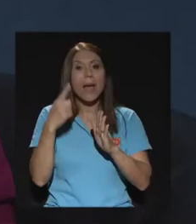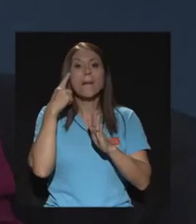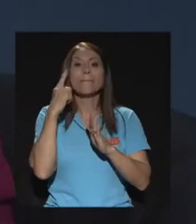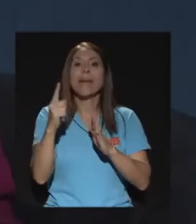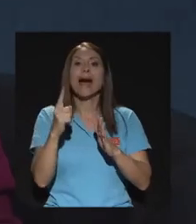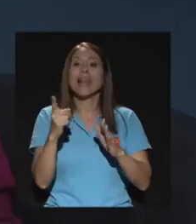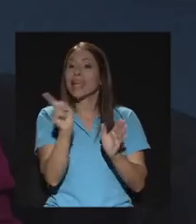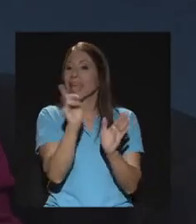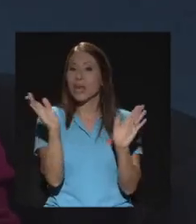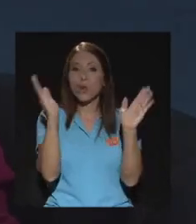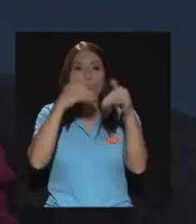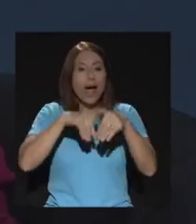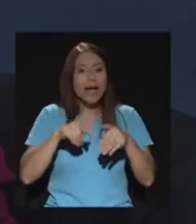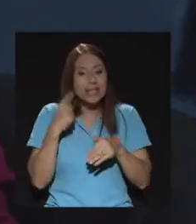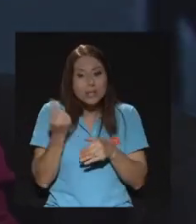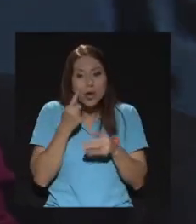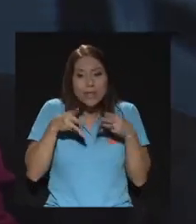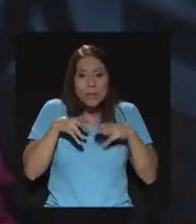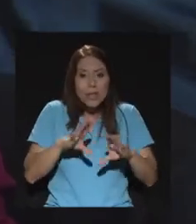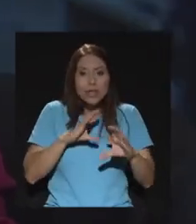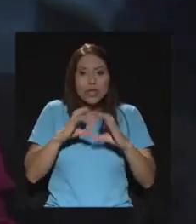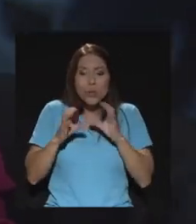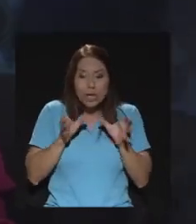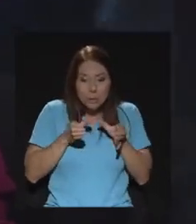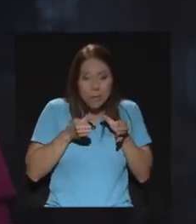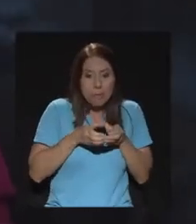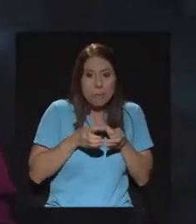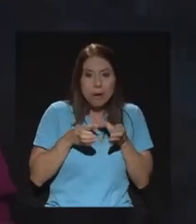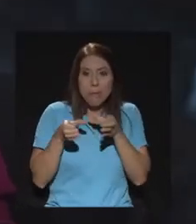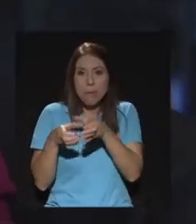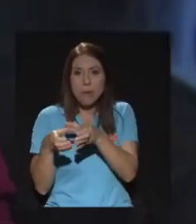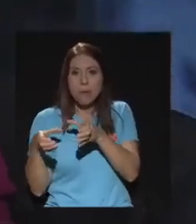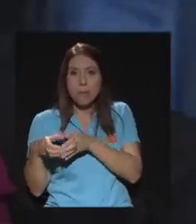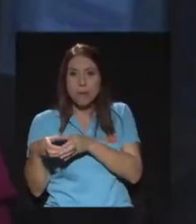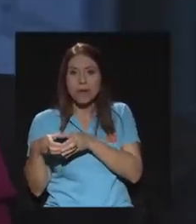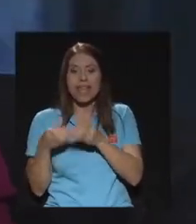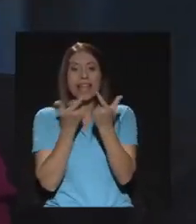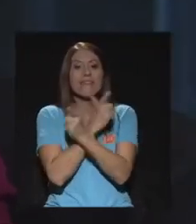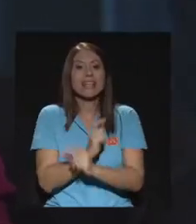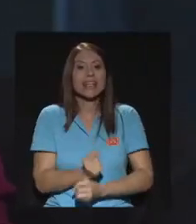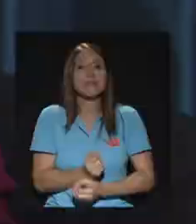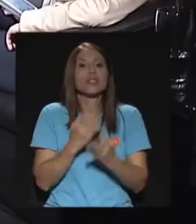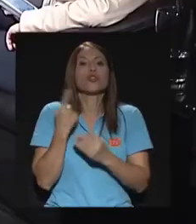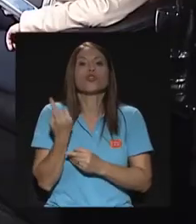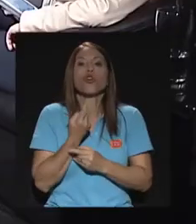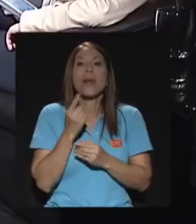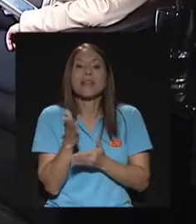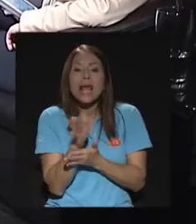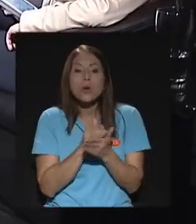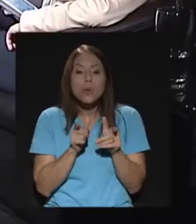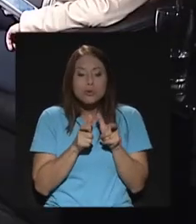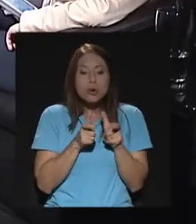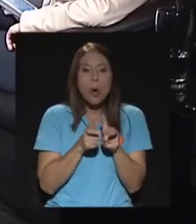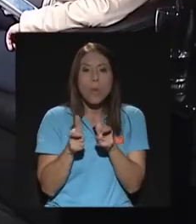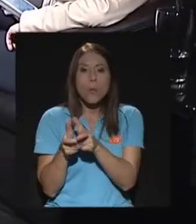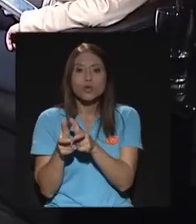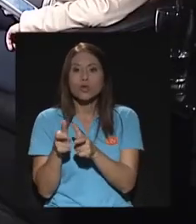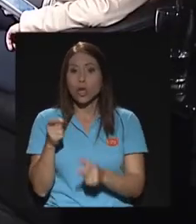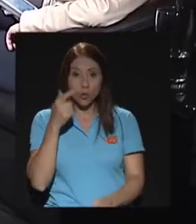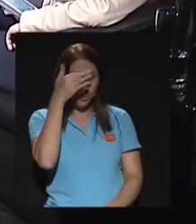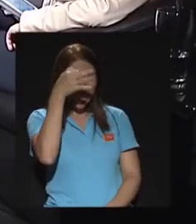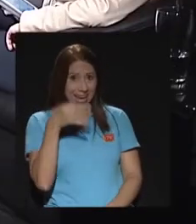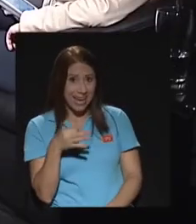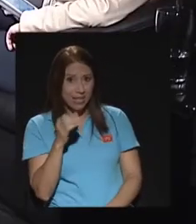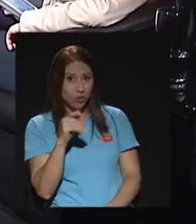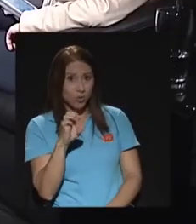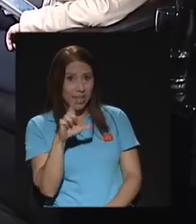mediática y que la libertad de expresión está en manos de unos pocos. O sea, en pero una sociedad... que Sutel es el único ente de este país